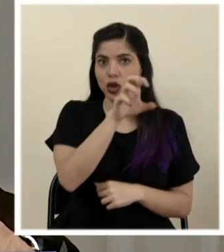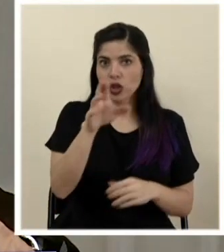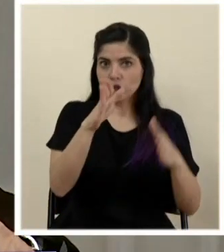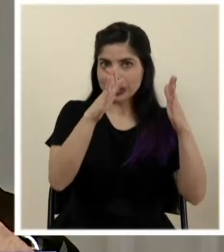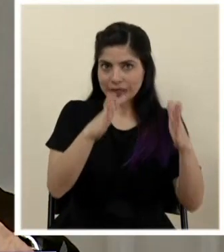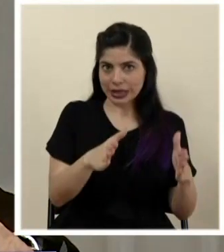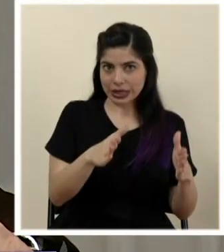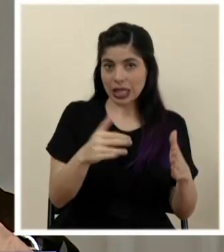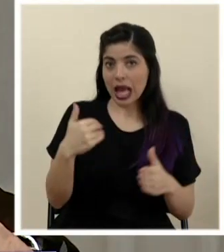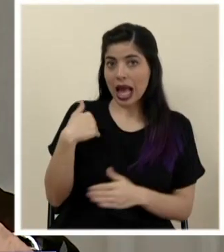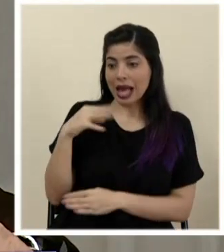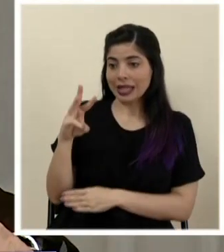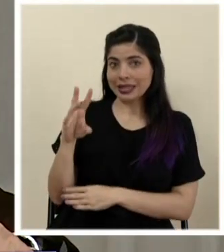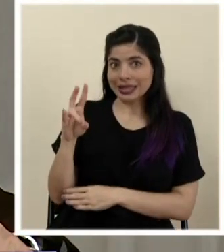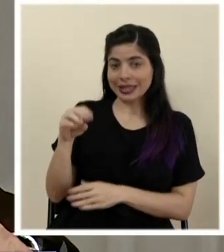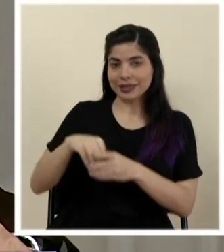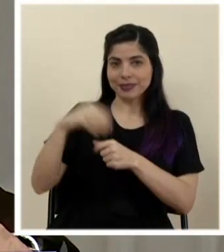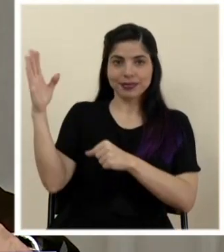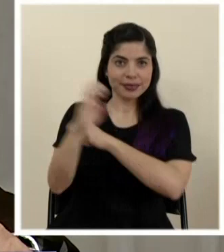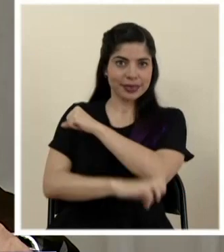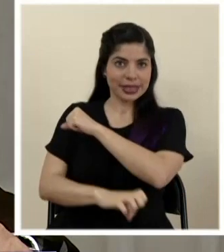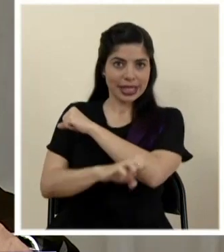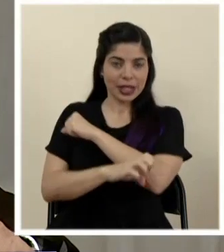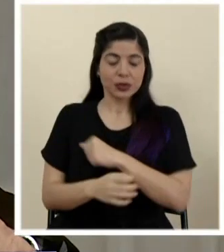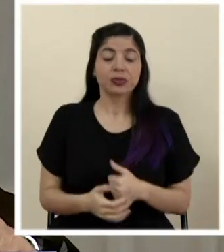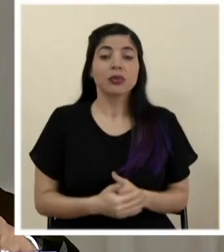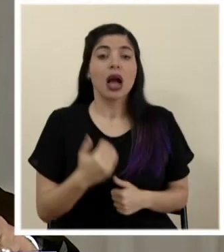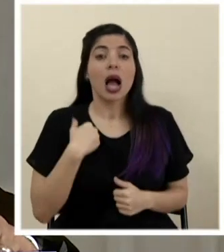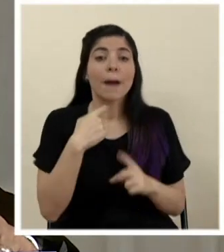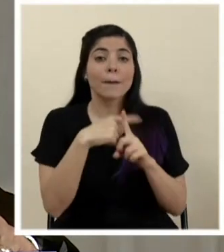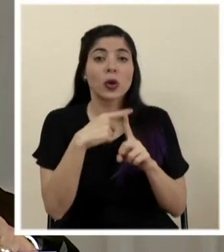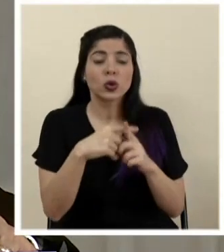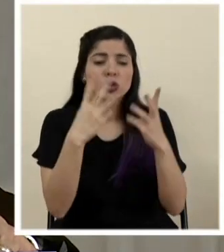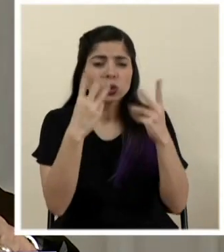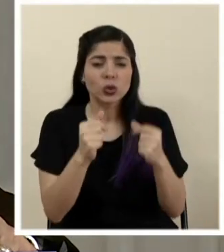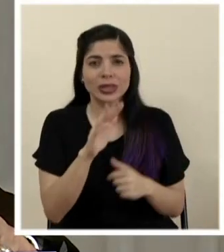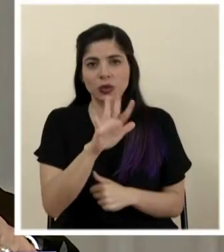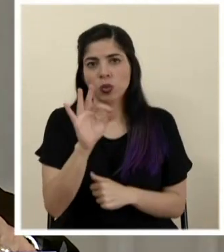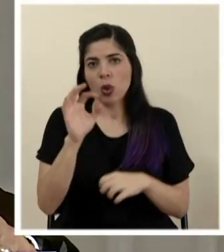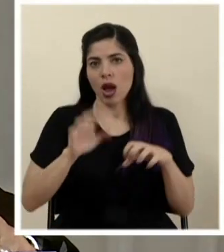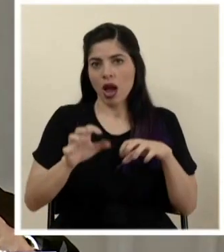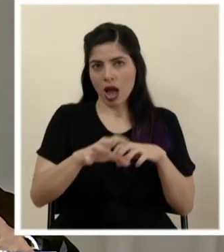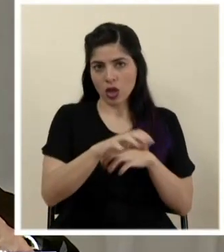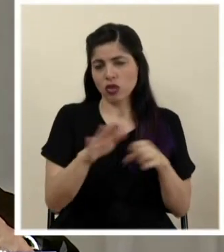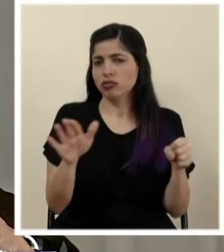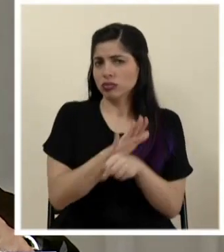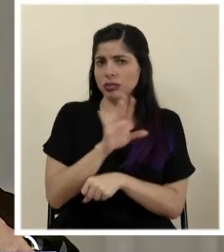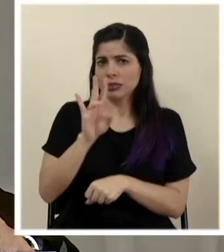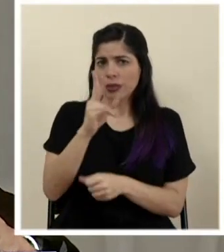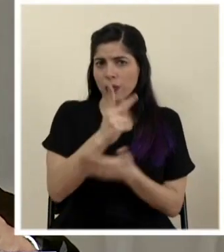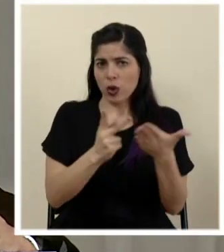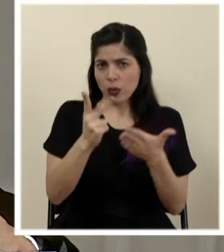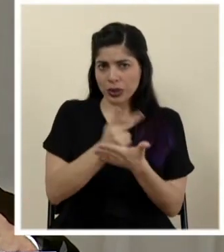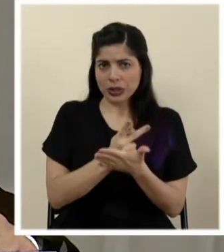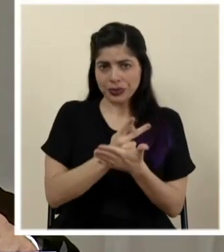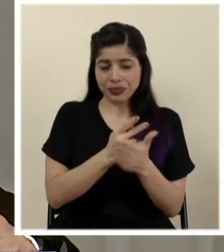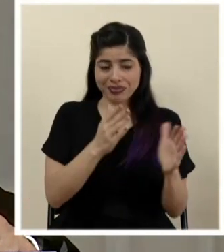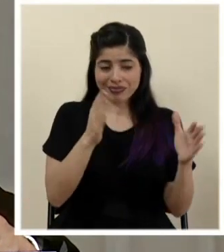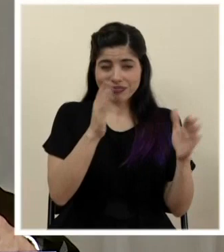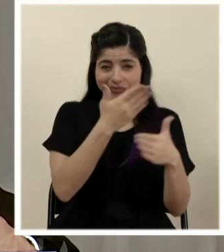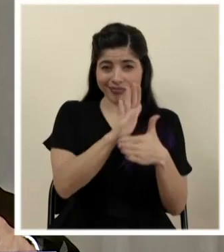costarricenses y tenemos 67 extranjeros. Tenemos casos positivos en 59 cantones de las 7 provincias. Por